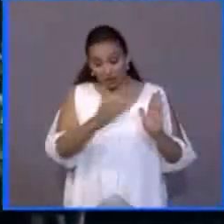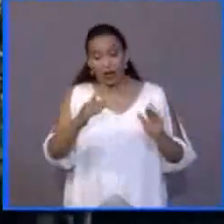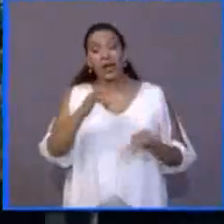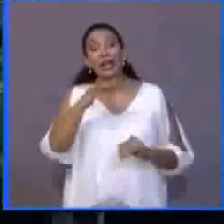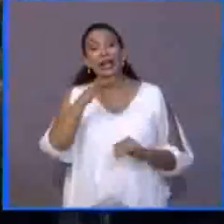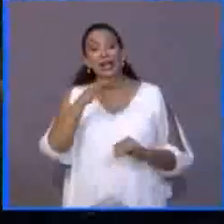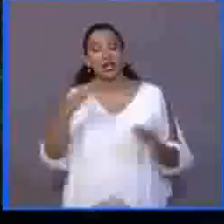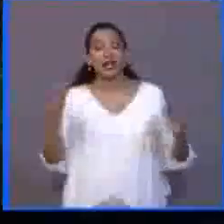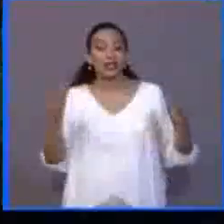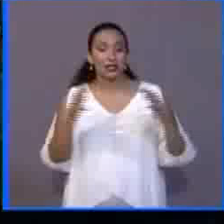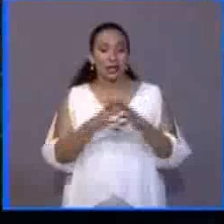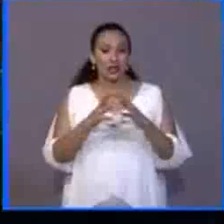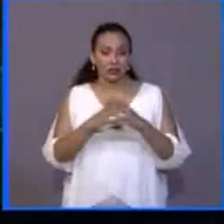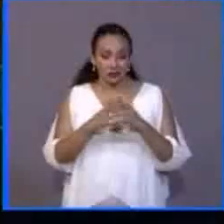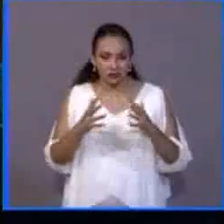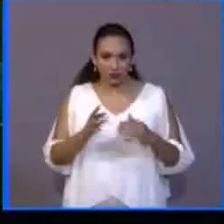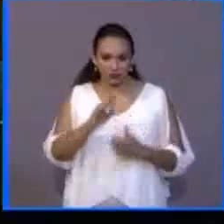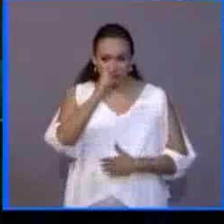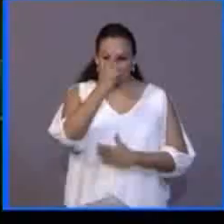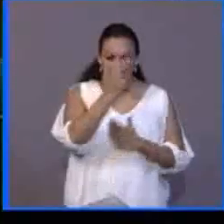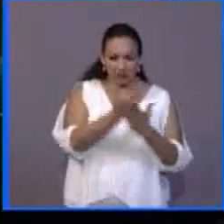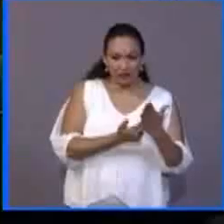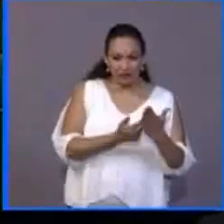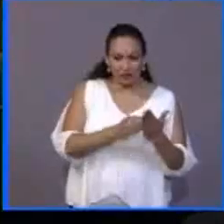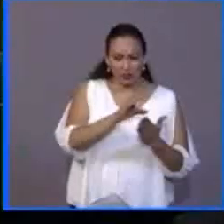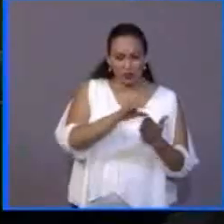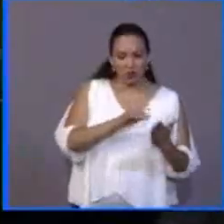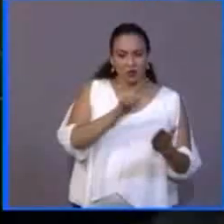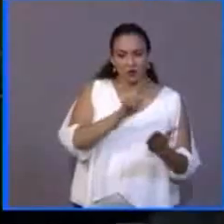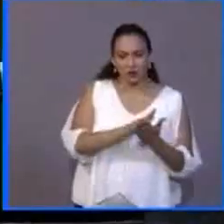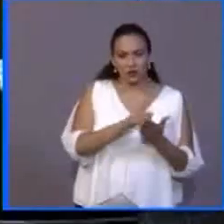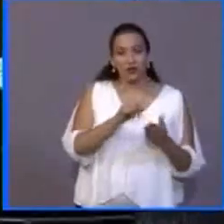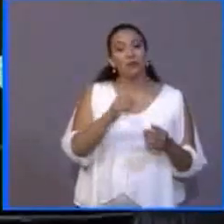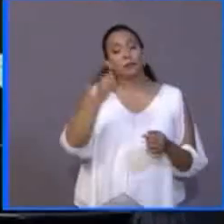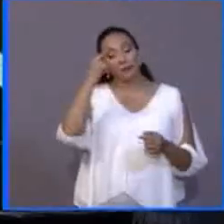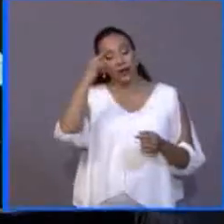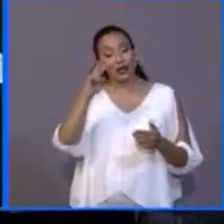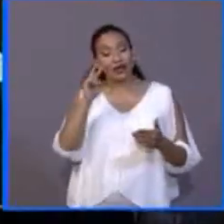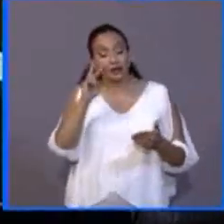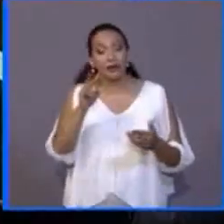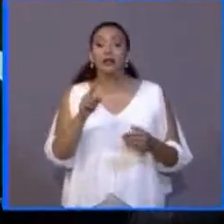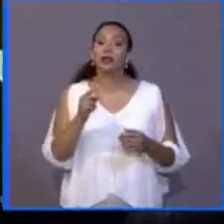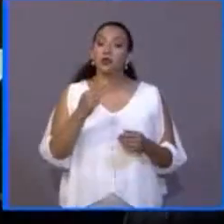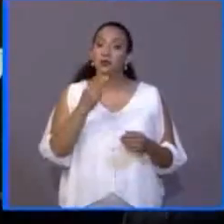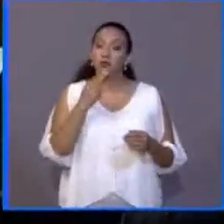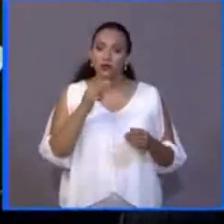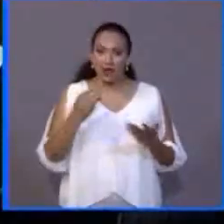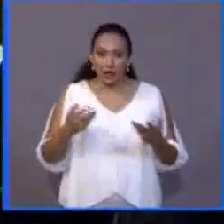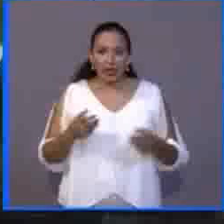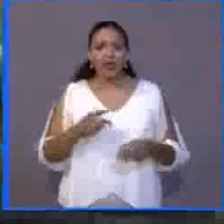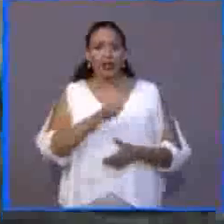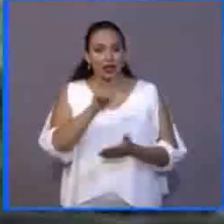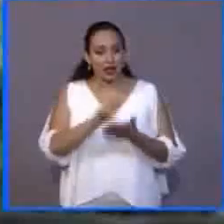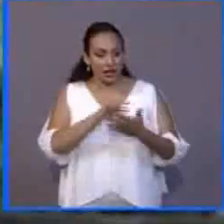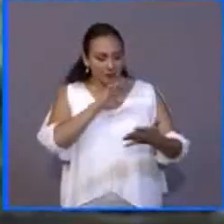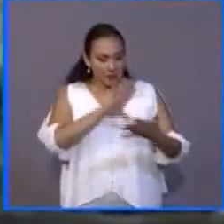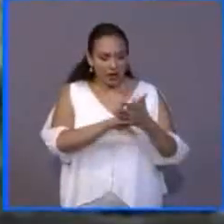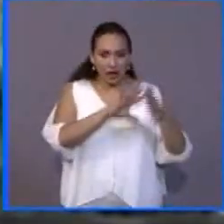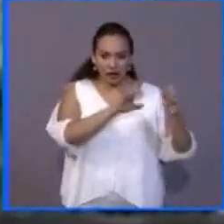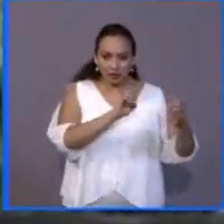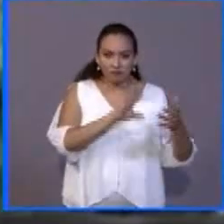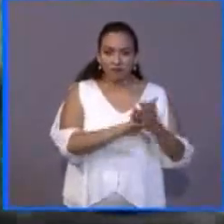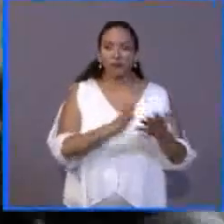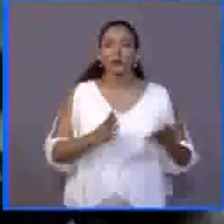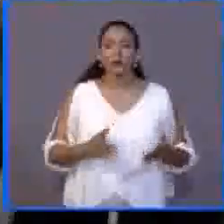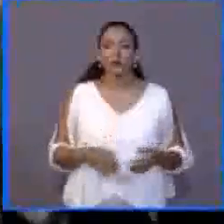Guerra Sucia no es violatorio de las garantías constitucionales de atipicidad, aplicación retroactiva de la ley penal ni